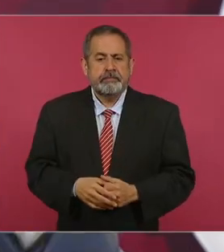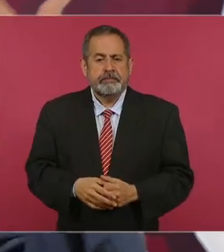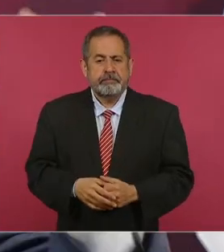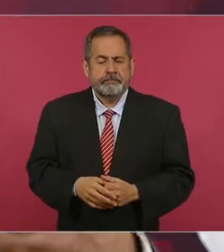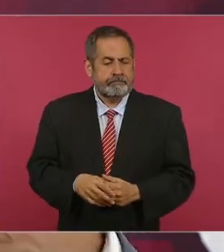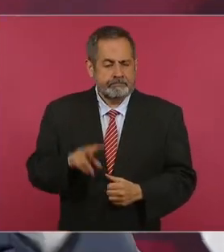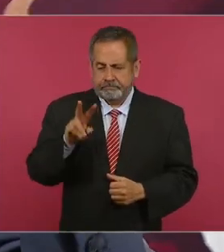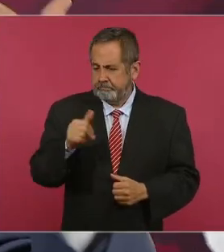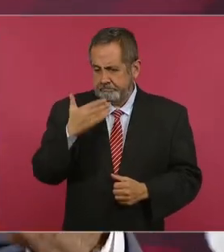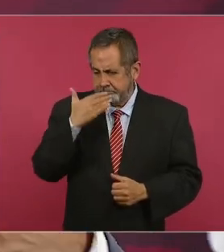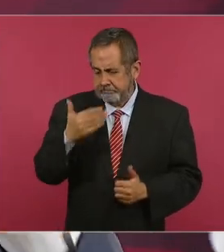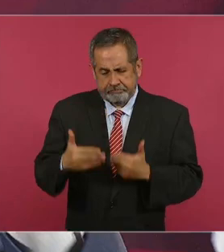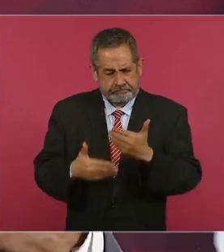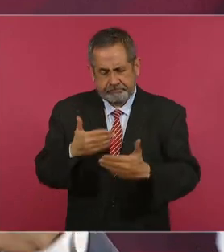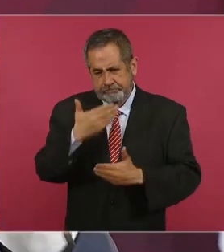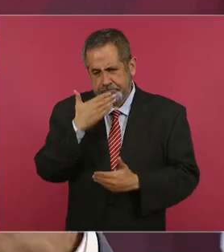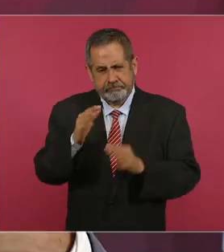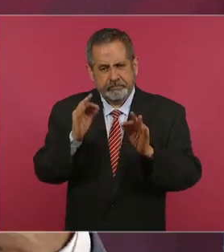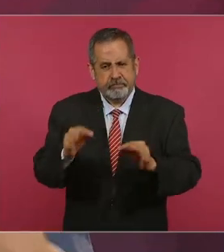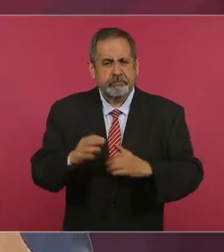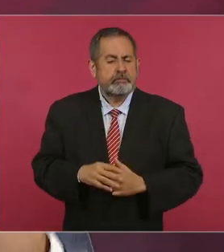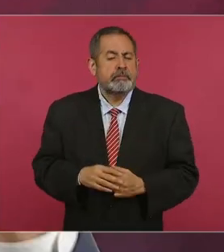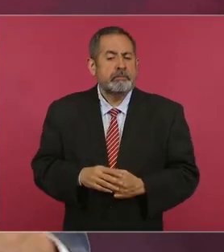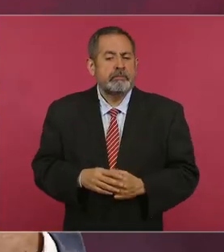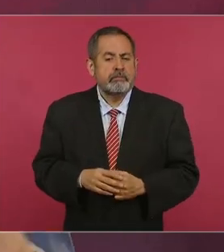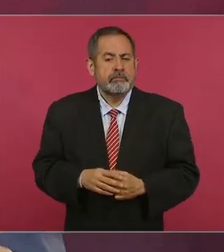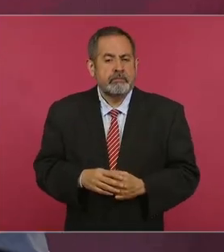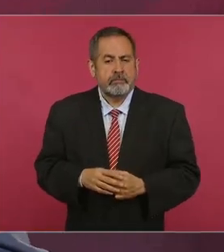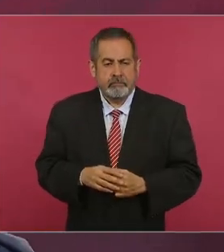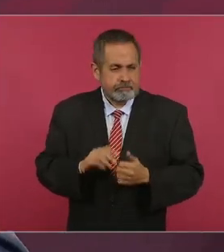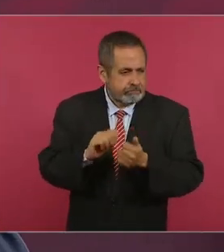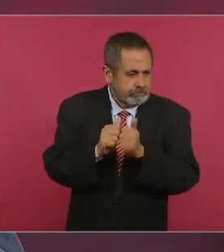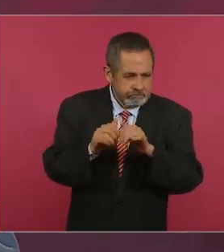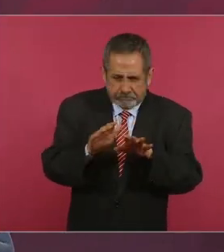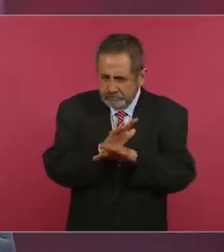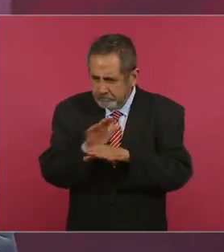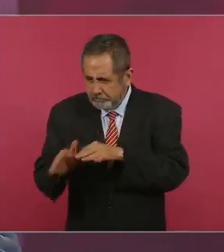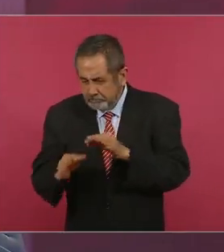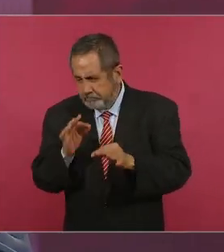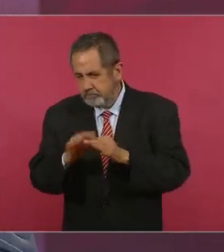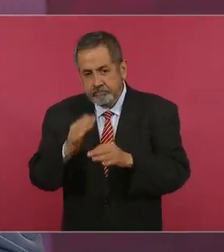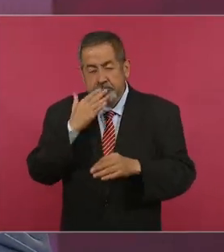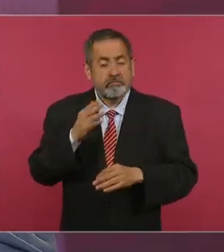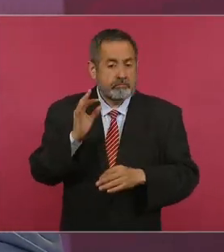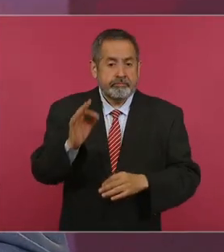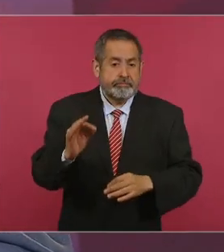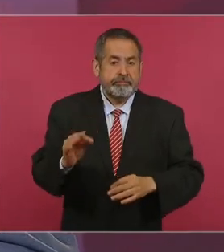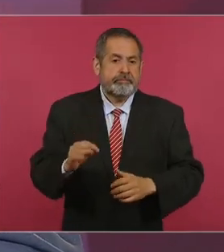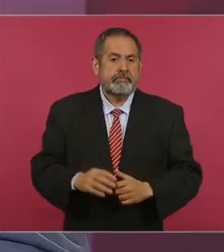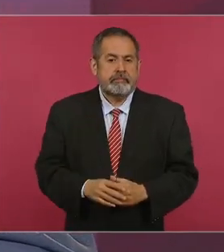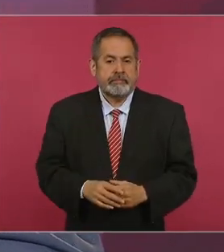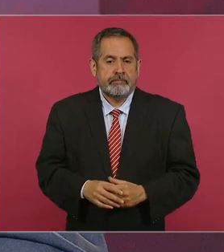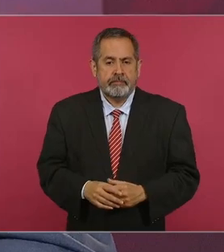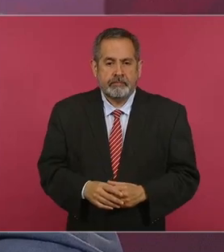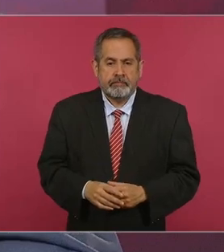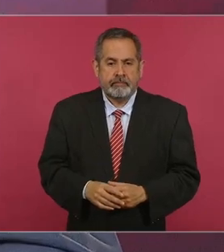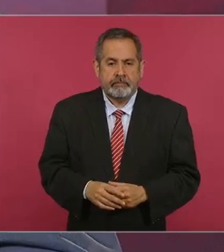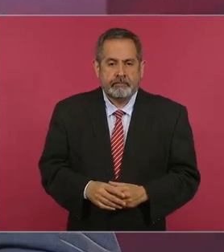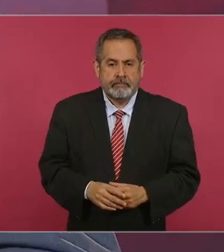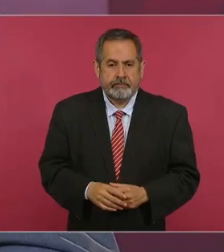Vamos bien, se va normalizando la situación. Fue